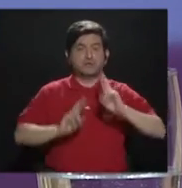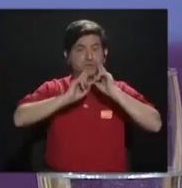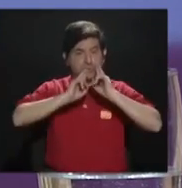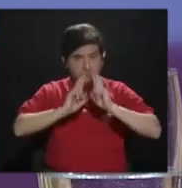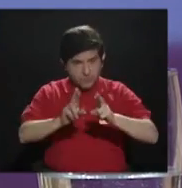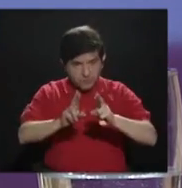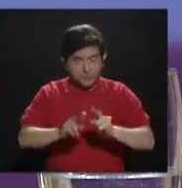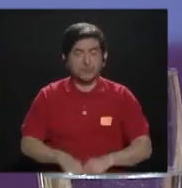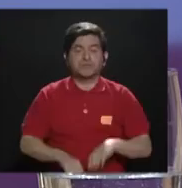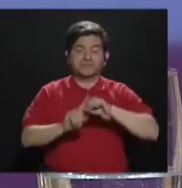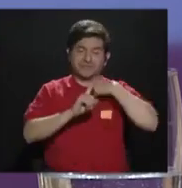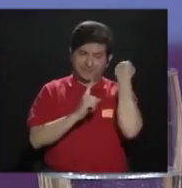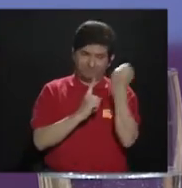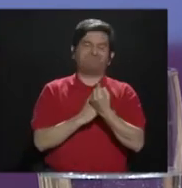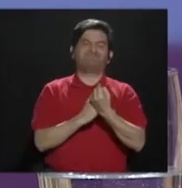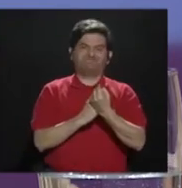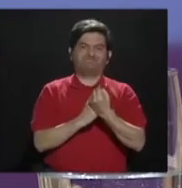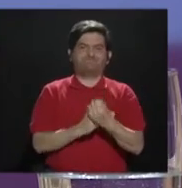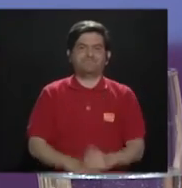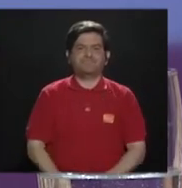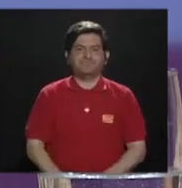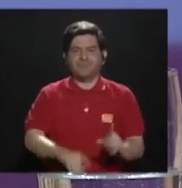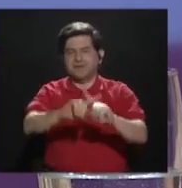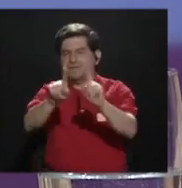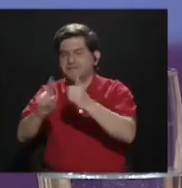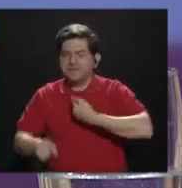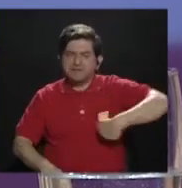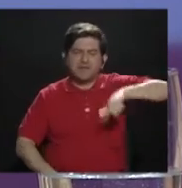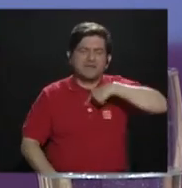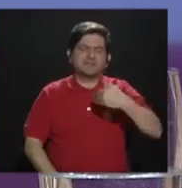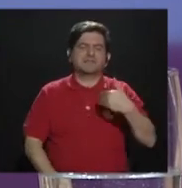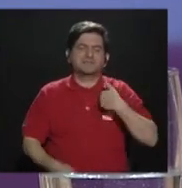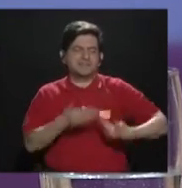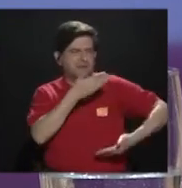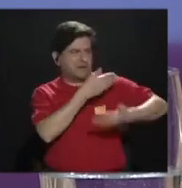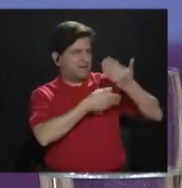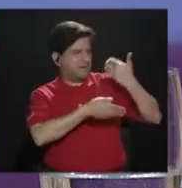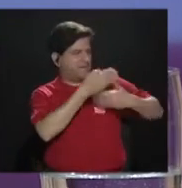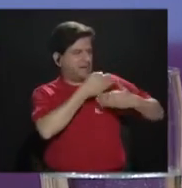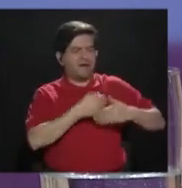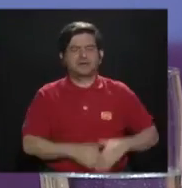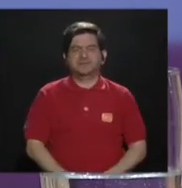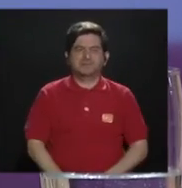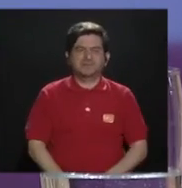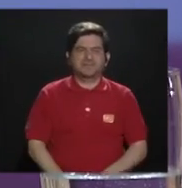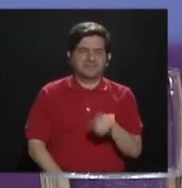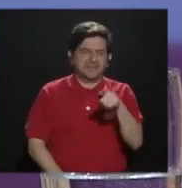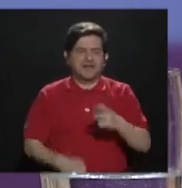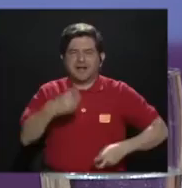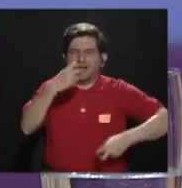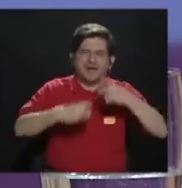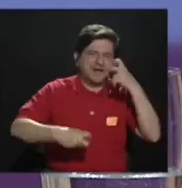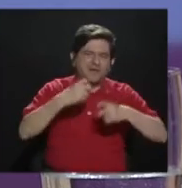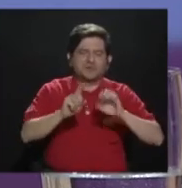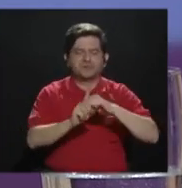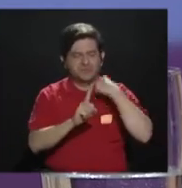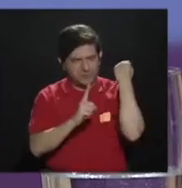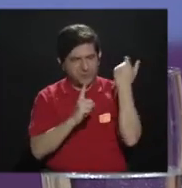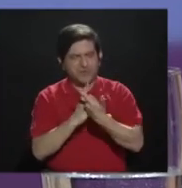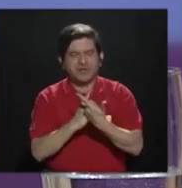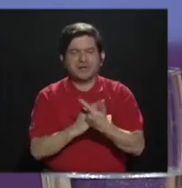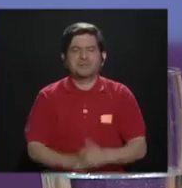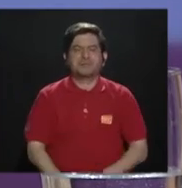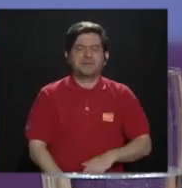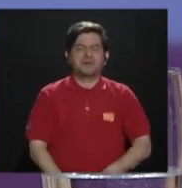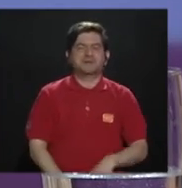sociedad. Por ende, muchos y muchas de nosotros cargamos los vicios que atraviesa y que tiene esta sociedad patriarcal